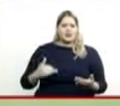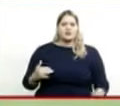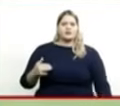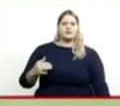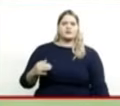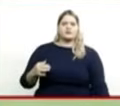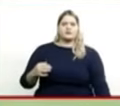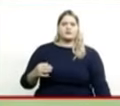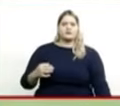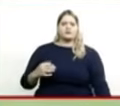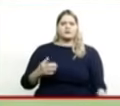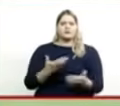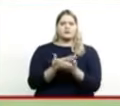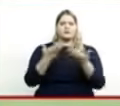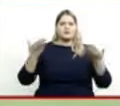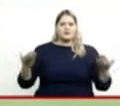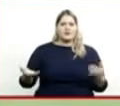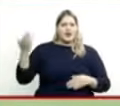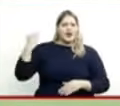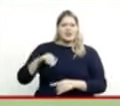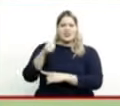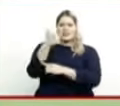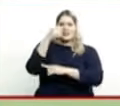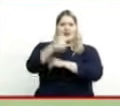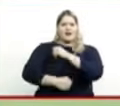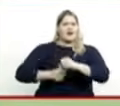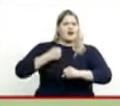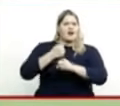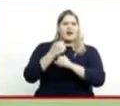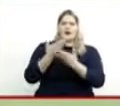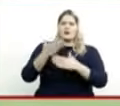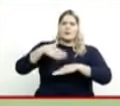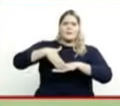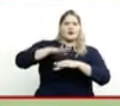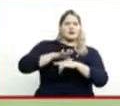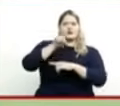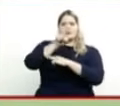como haciendas personales durante 10 años más de